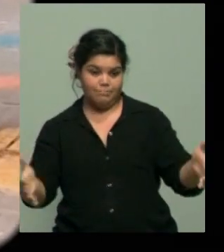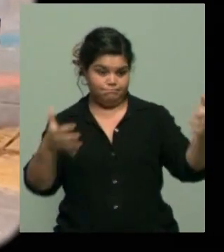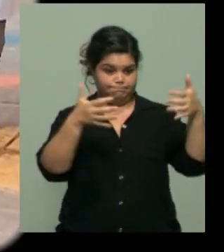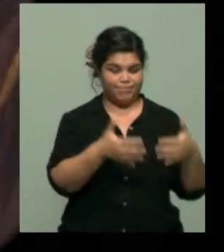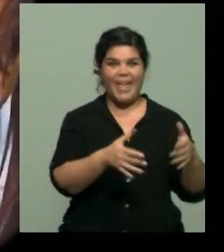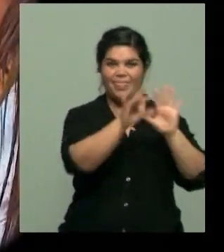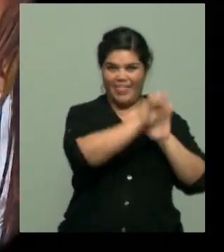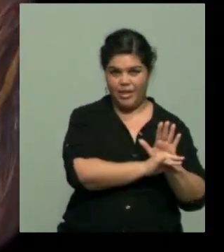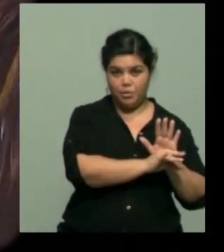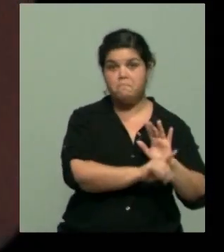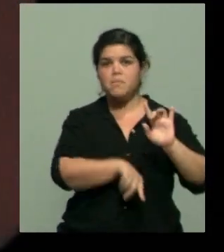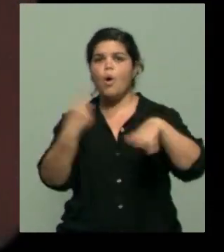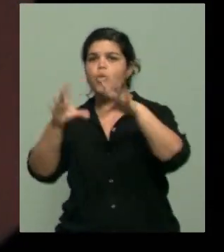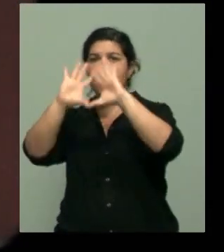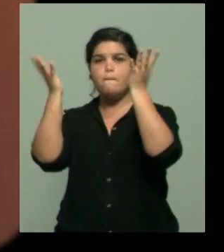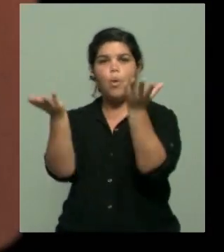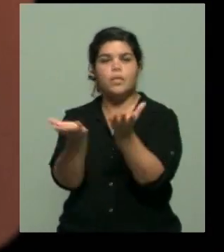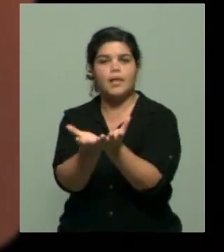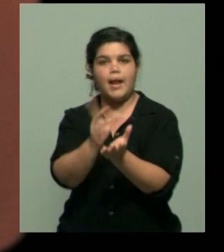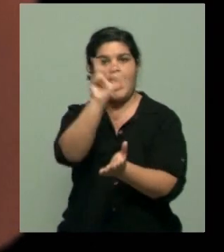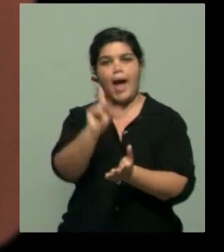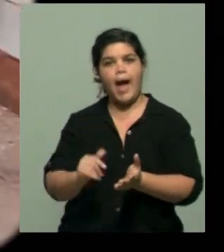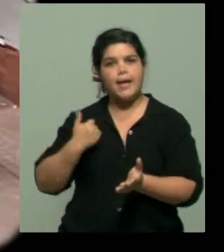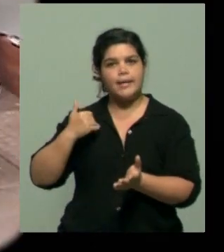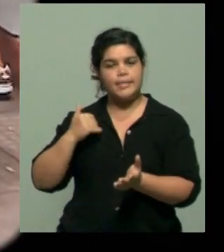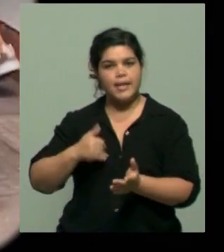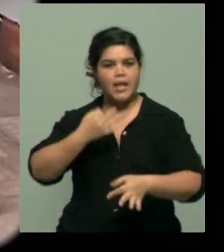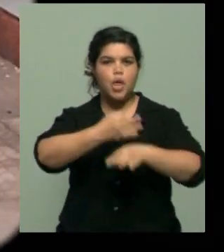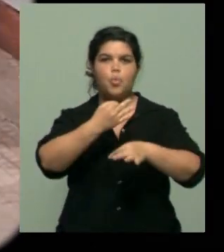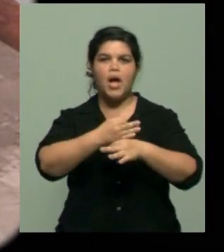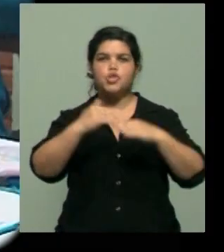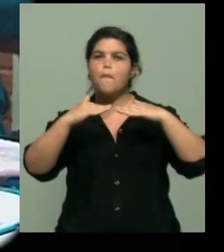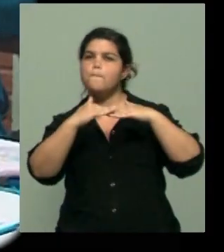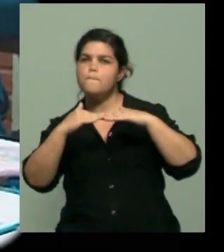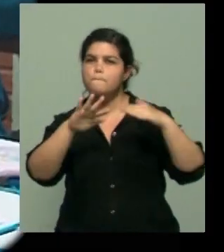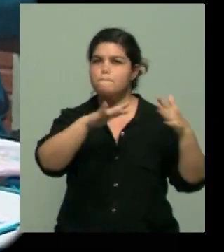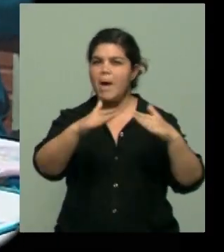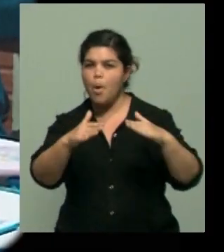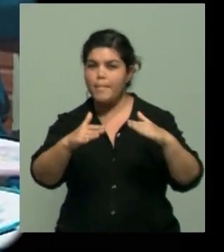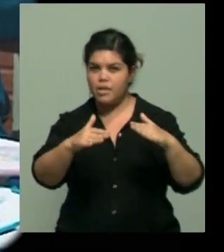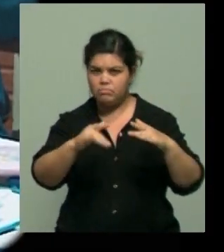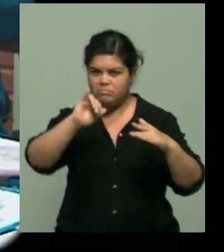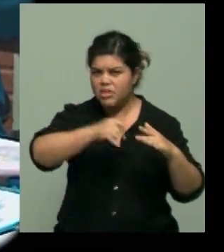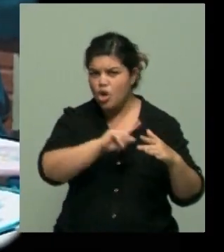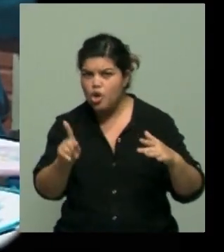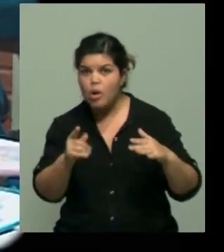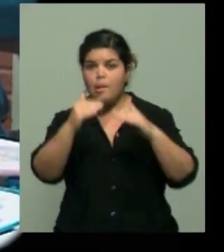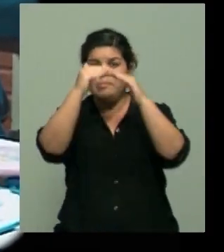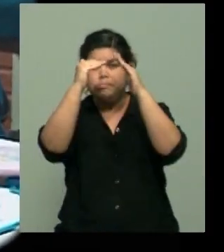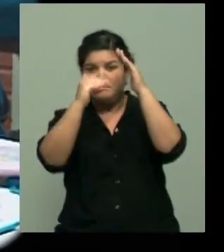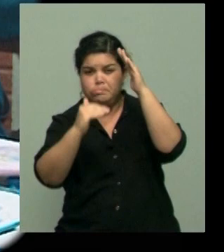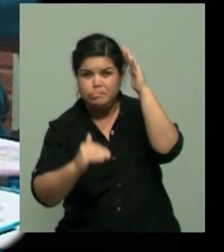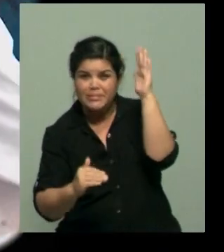mundial, ¿Argentina entra en el grupo de los países con una educación promedio? Pues nuestro país quedó en el